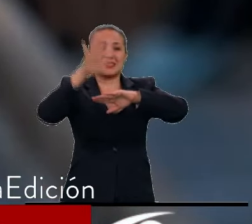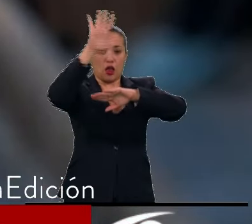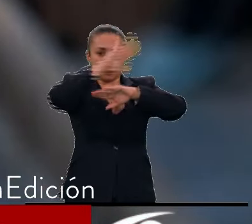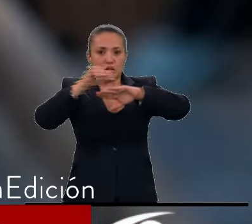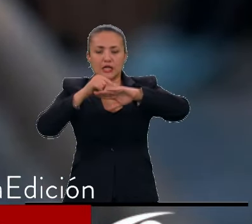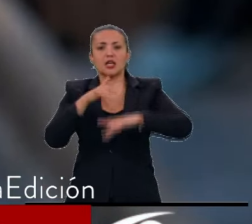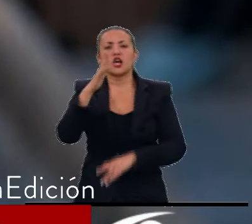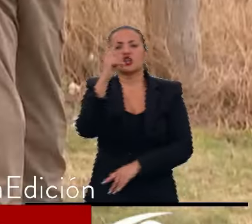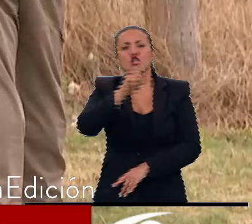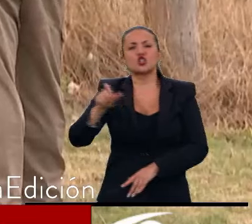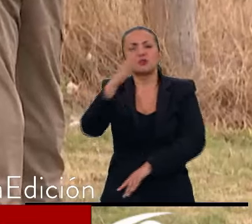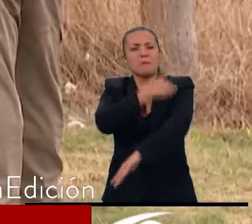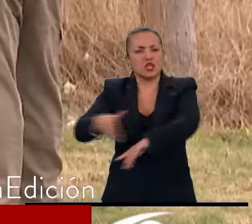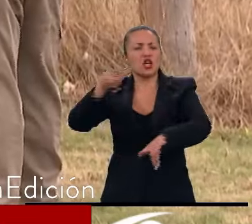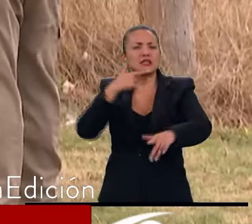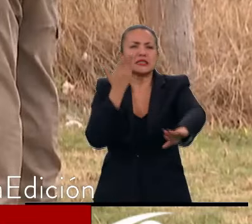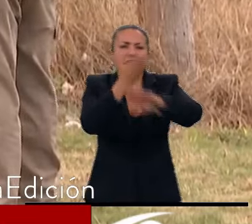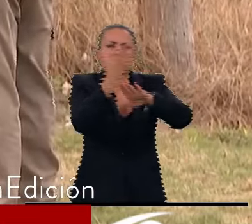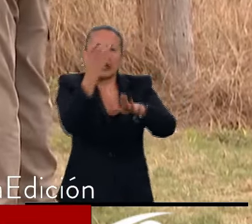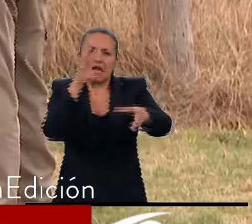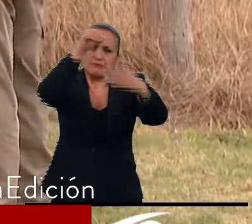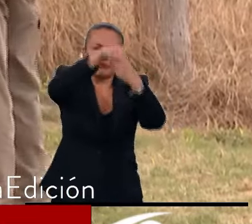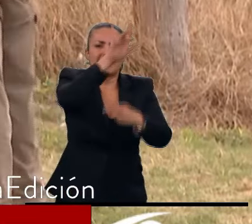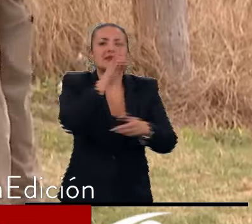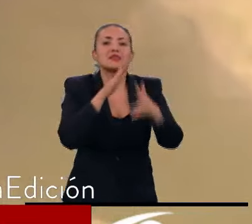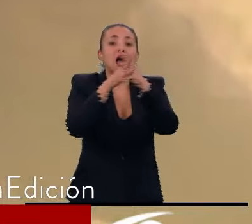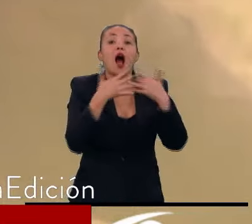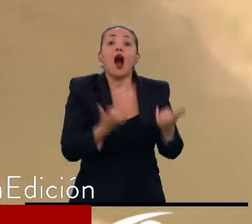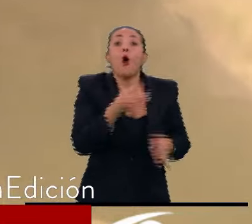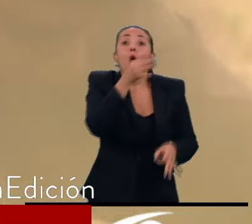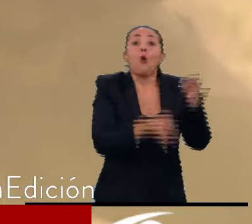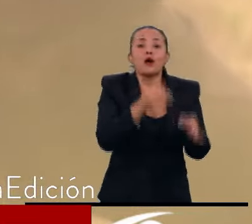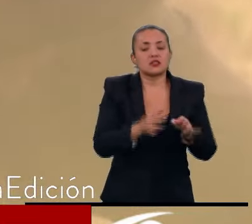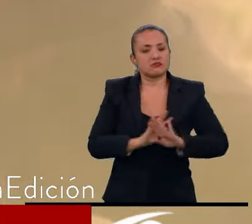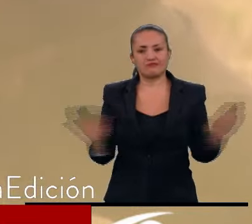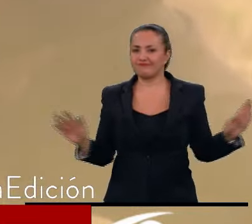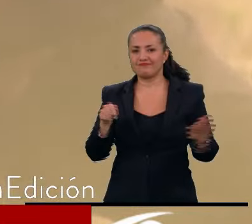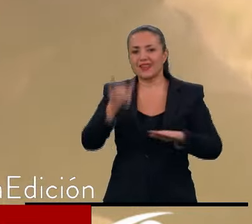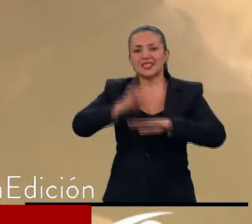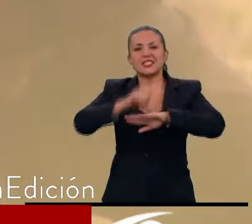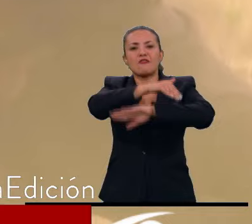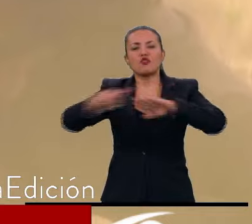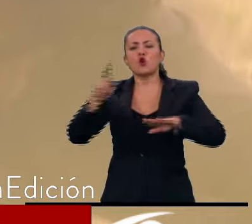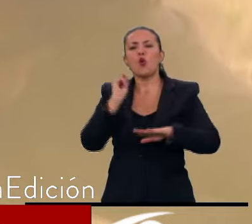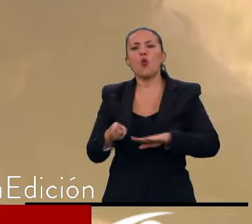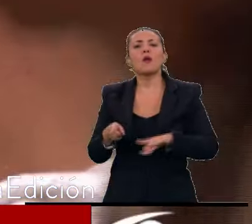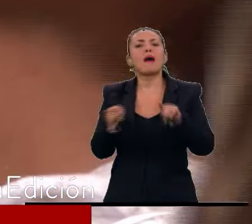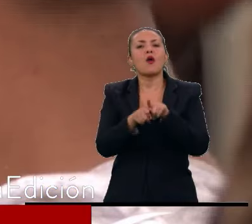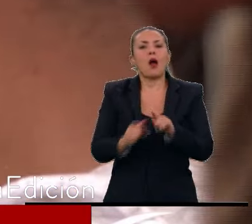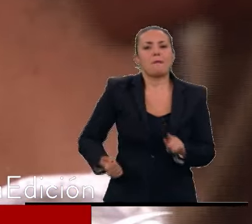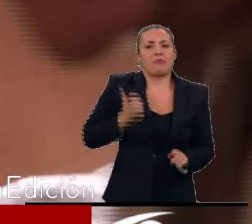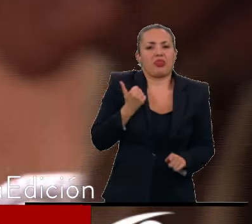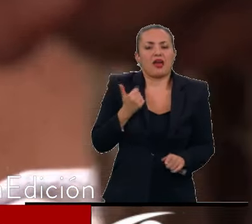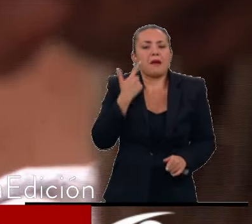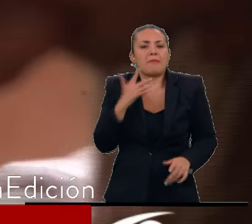una solicitud de asilo ahora un juez Federal en Washington ordena a dejar sin efecto la medida en la frontera tras calificarla como arbitraria